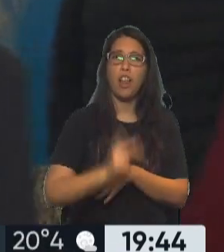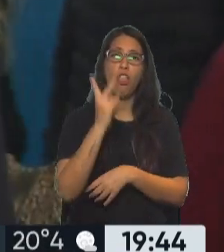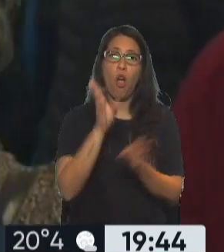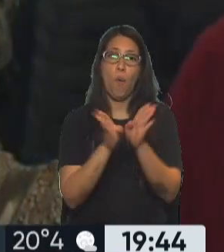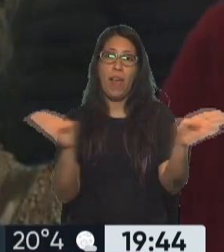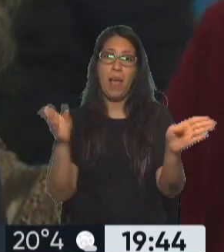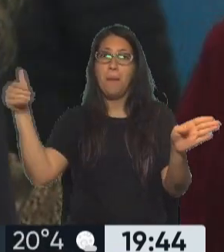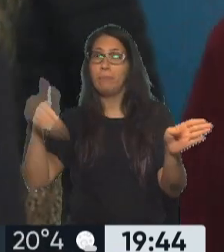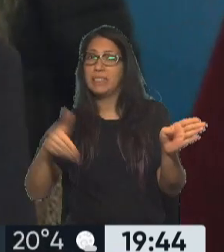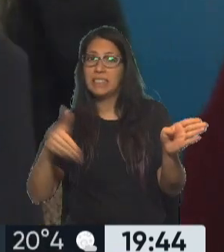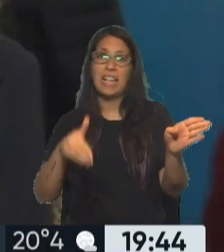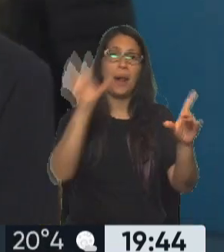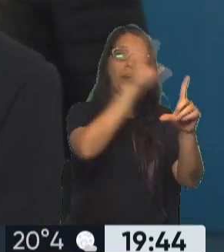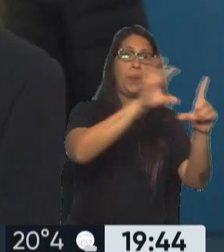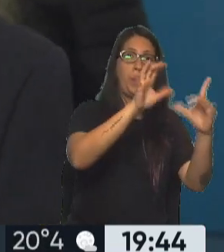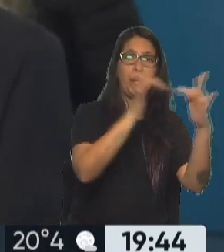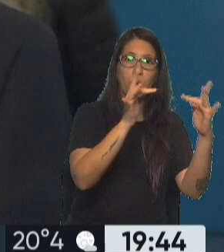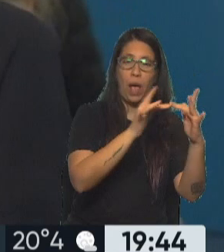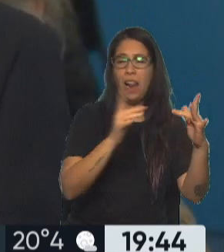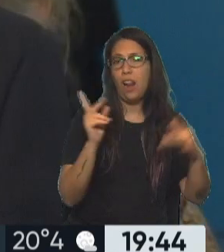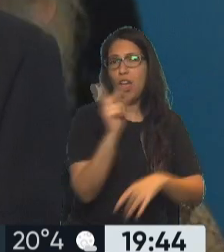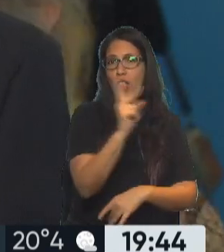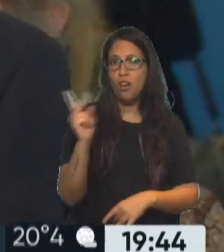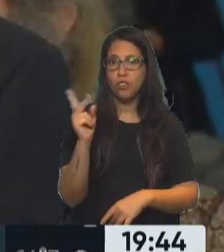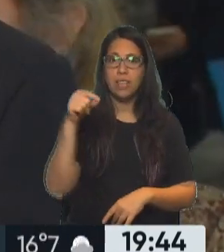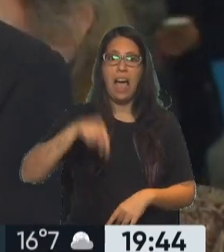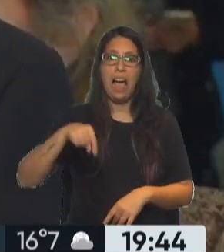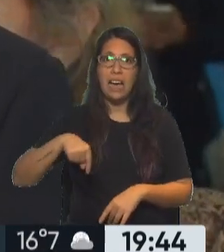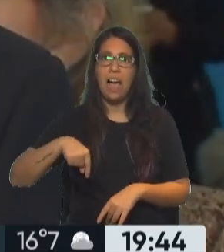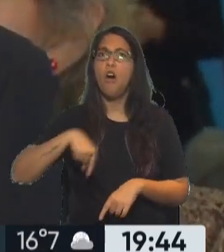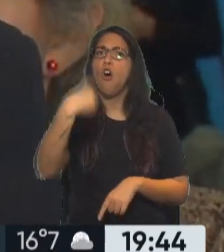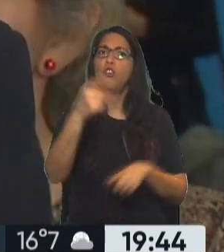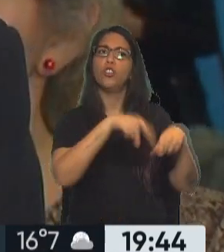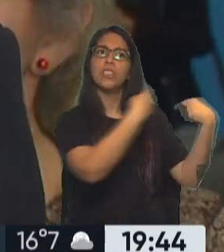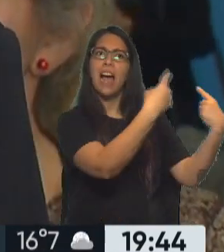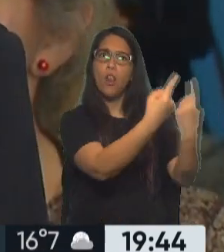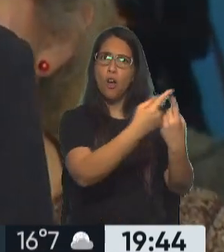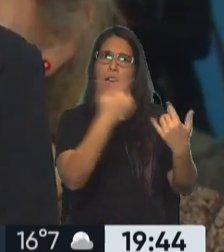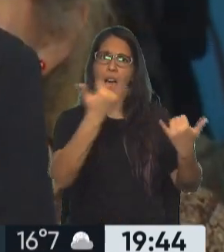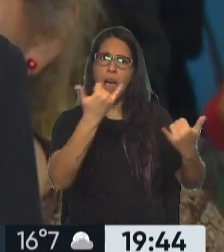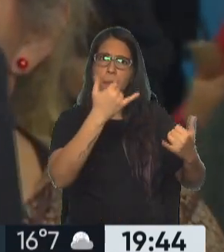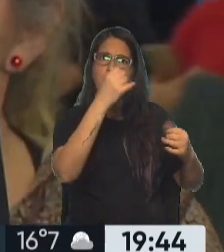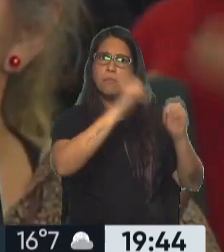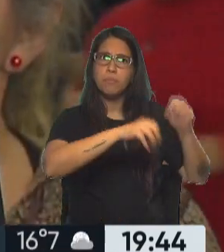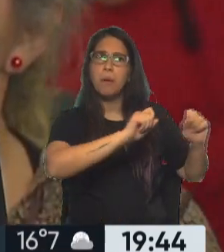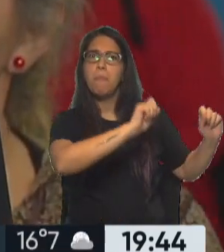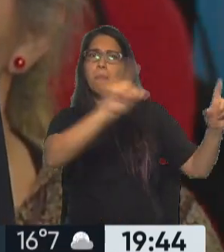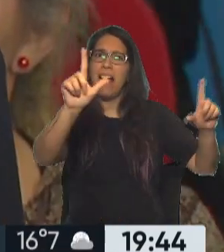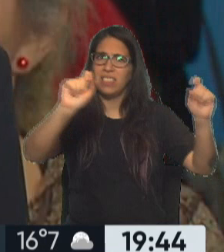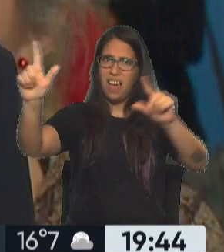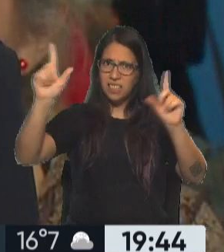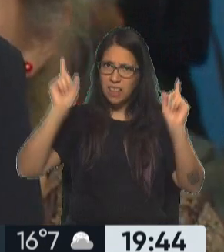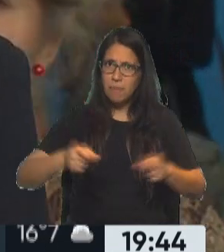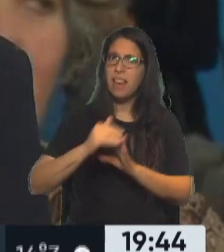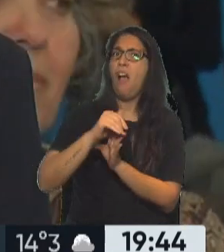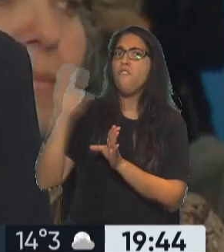presencial y virtual, ¿no? Bueno, presencial aquí, en otros salones que tenemos también pantallas y también una pantalla